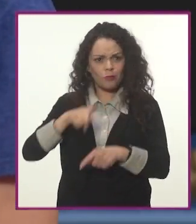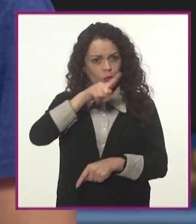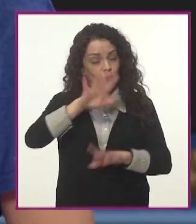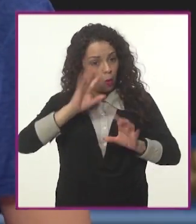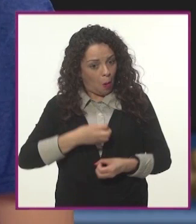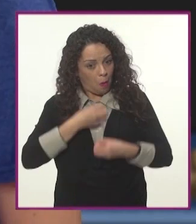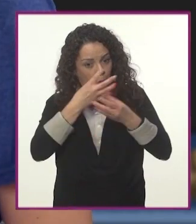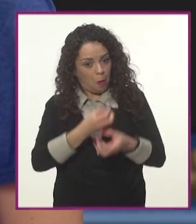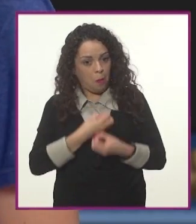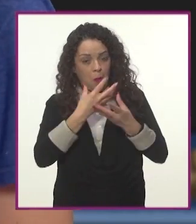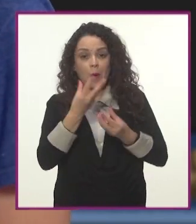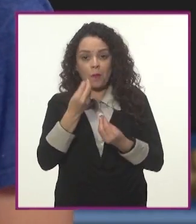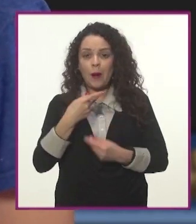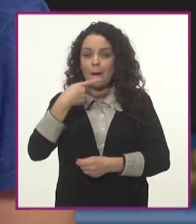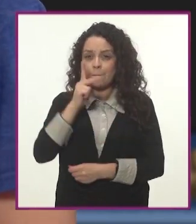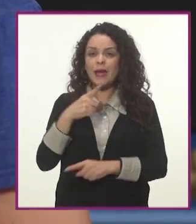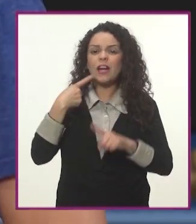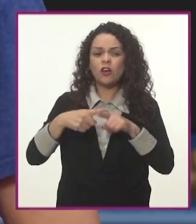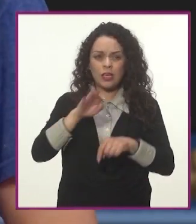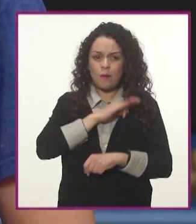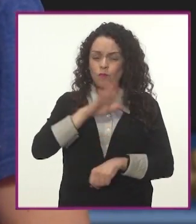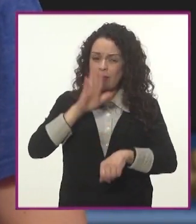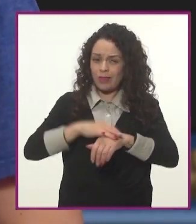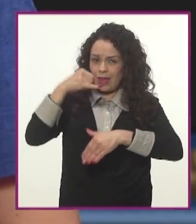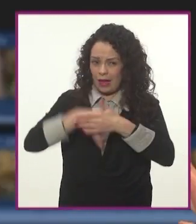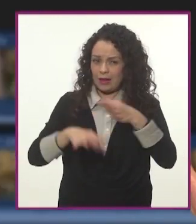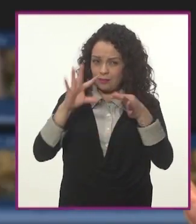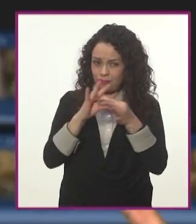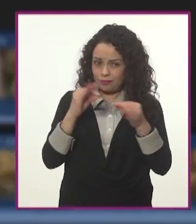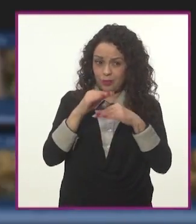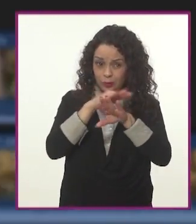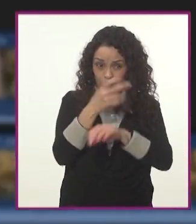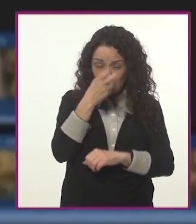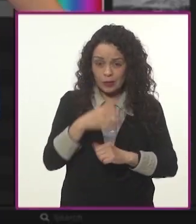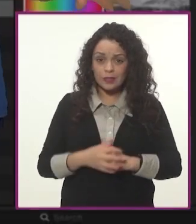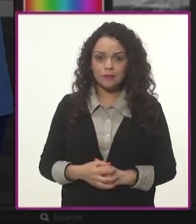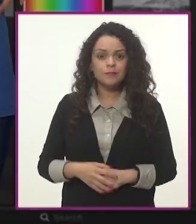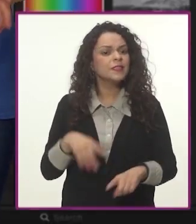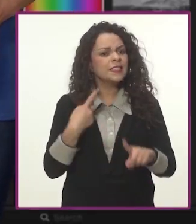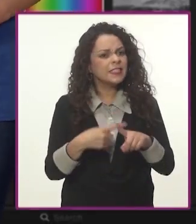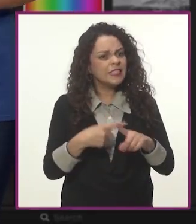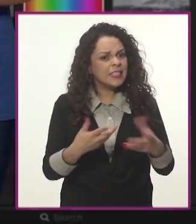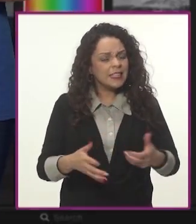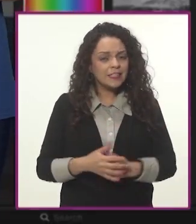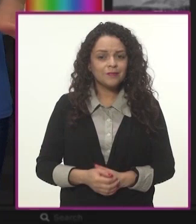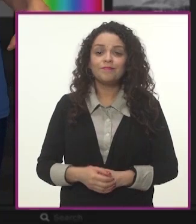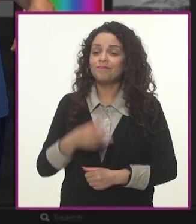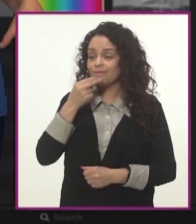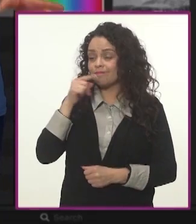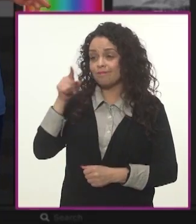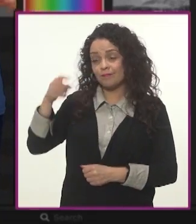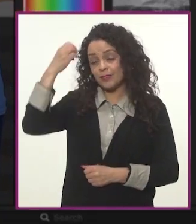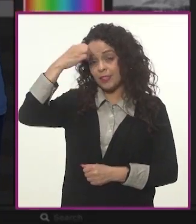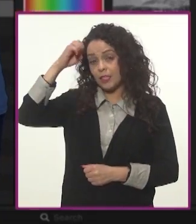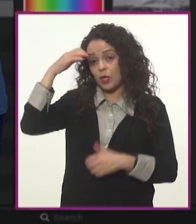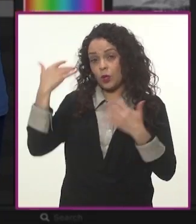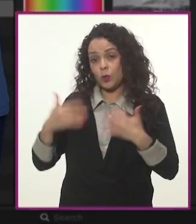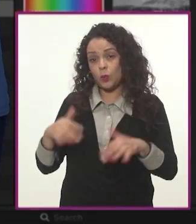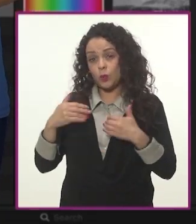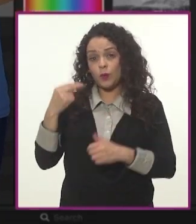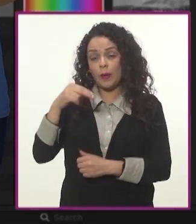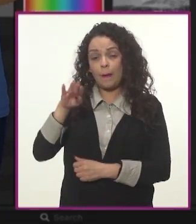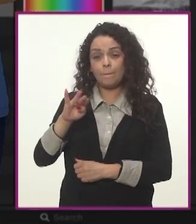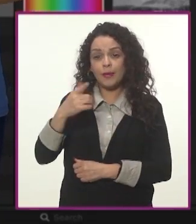pero ¿sabes quién nos puede platicar un poco más sobre todo esto? ¿Quién? Pues un editor con mucha experiencia que se llama